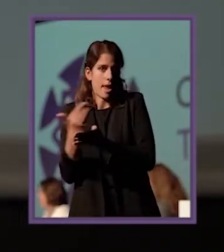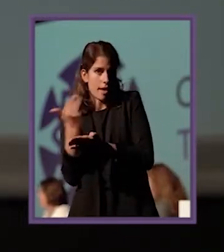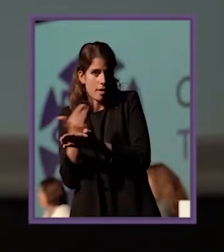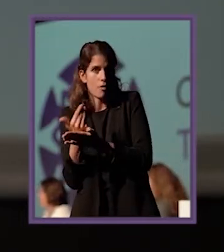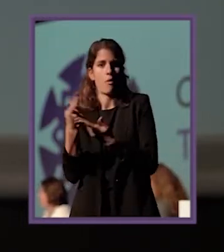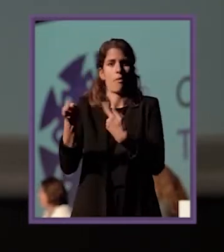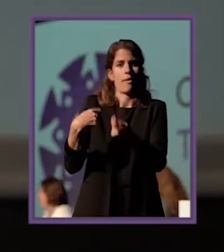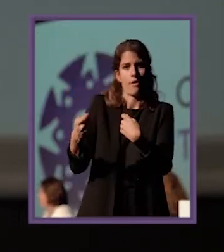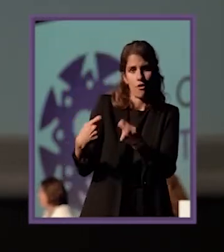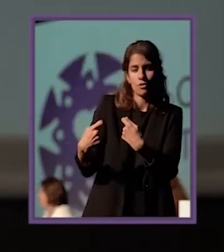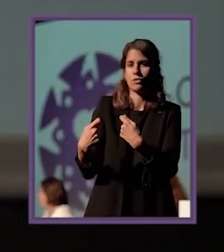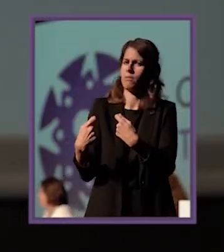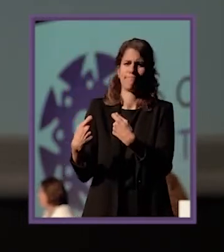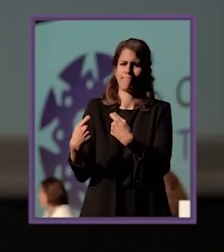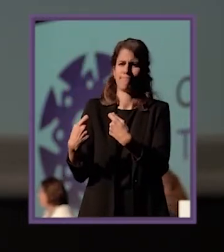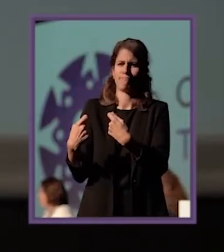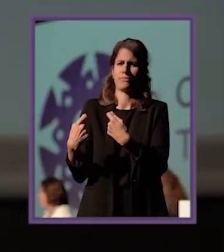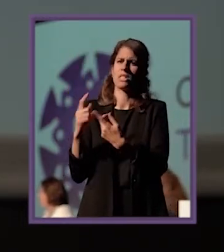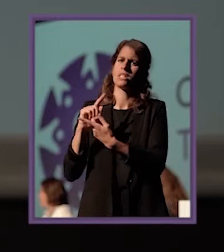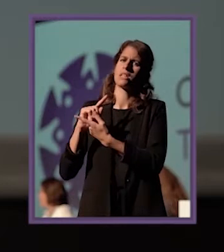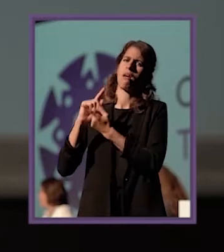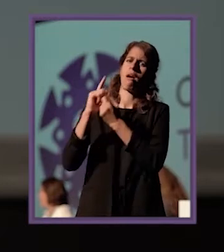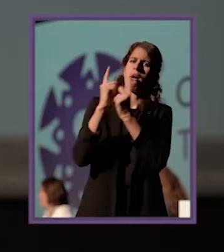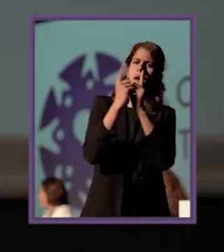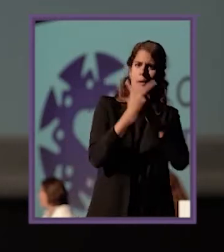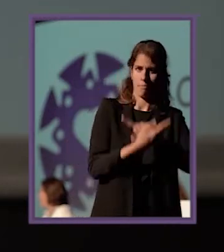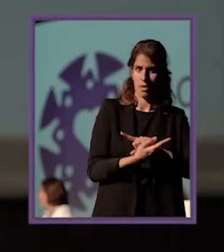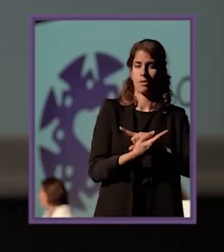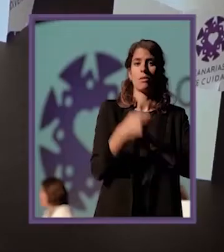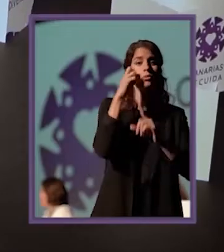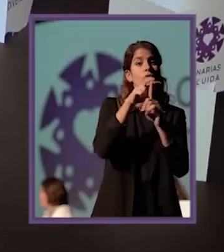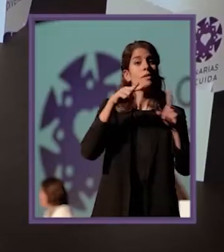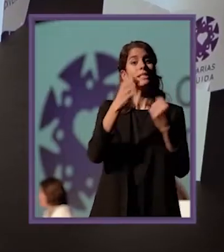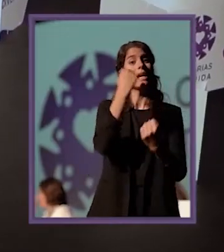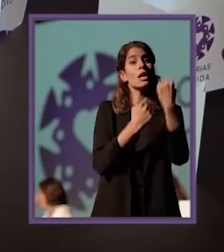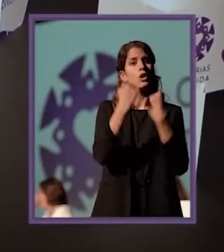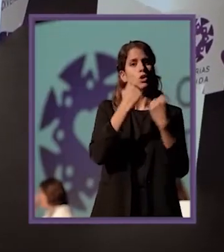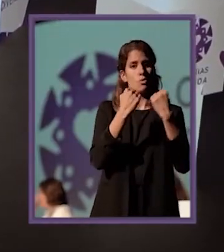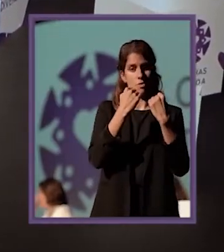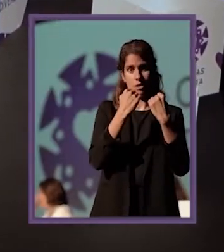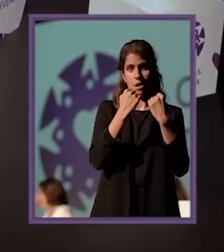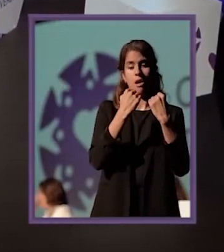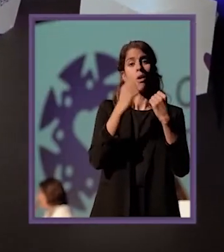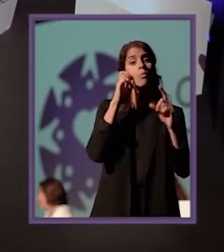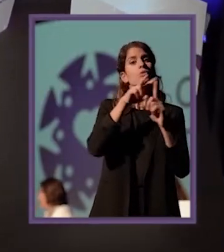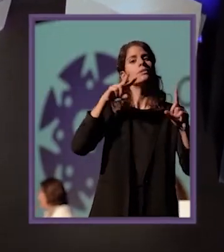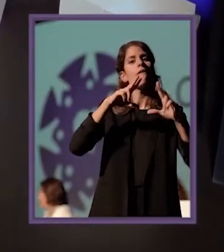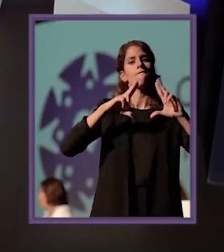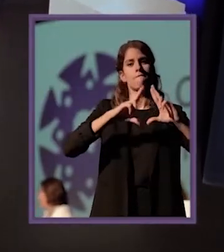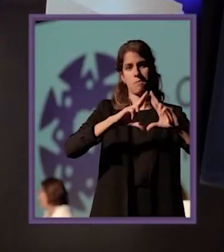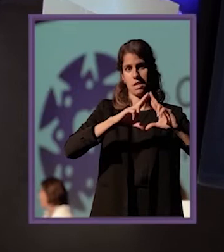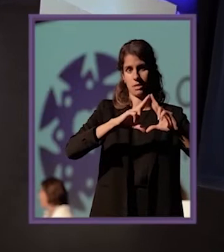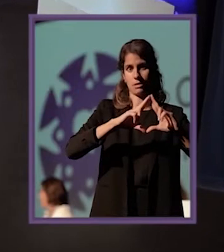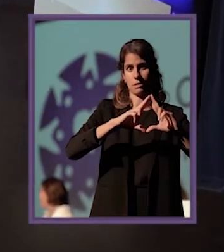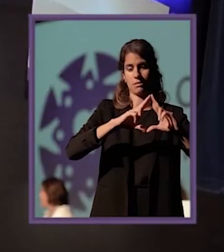monetario, a pasar a hablar desde una perspectiva económica feminista en el cual hablemos